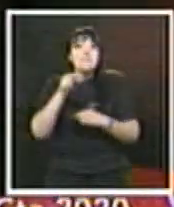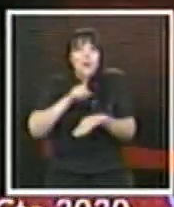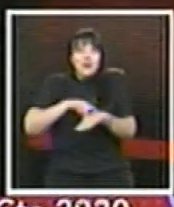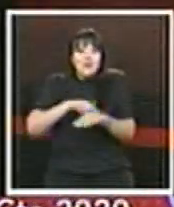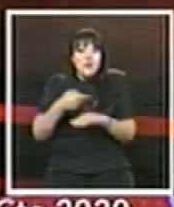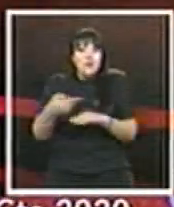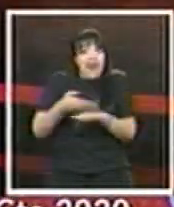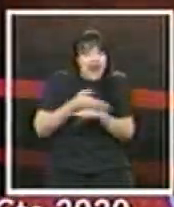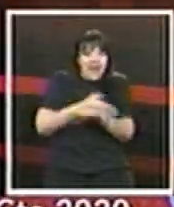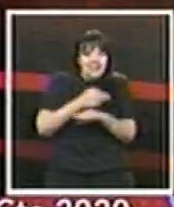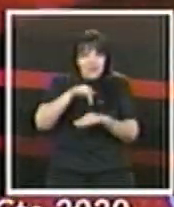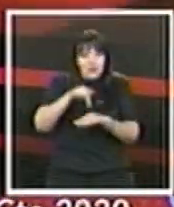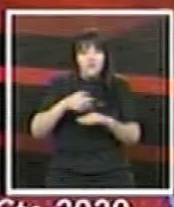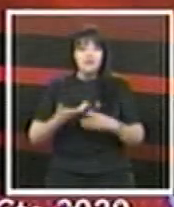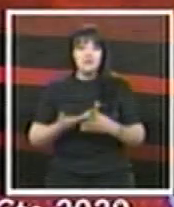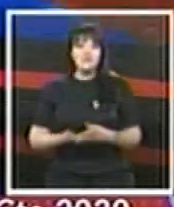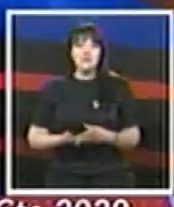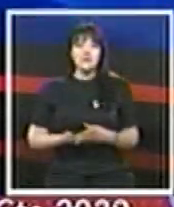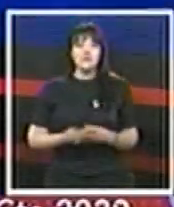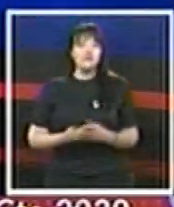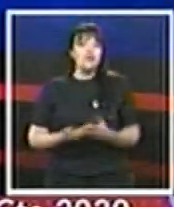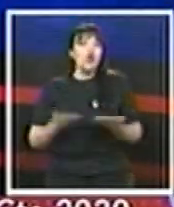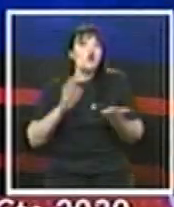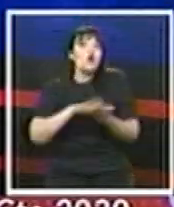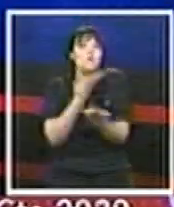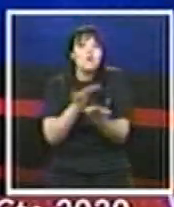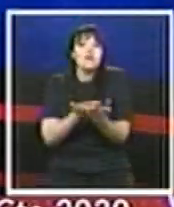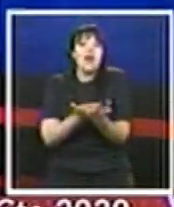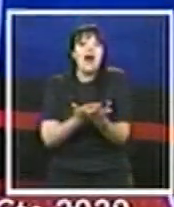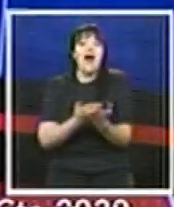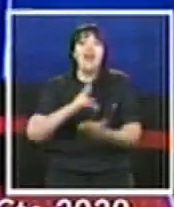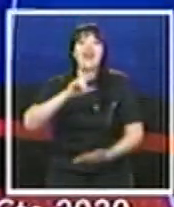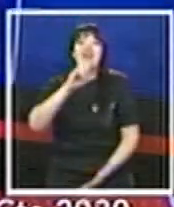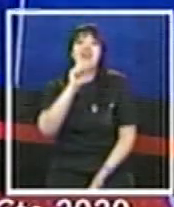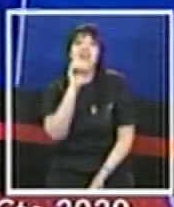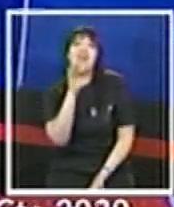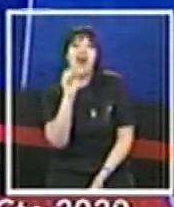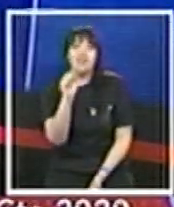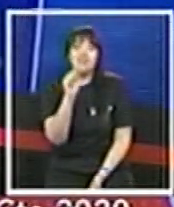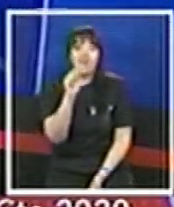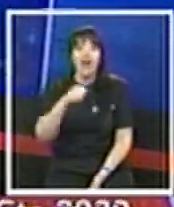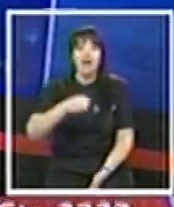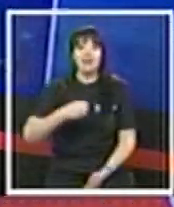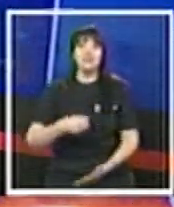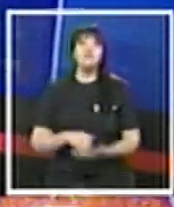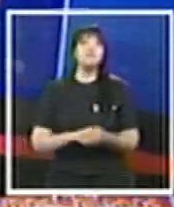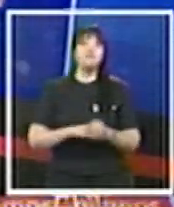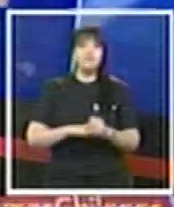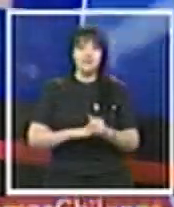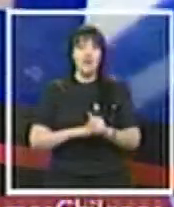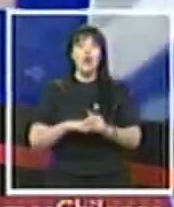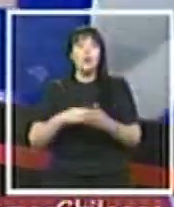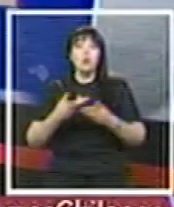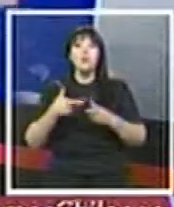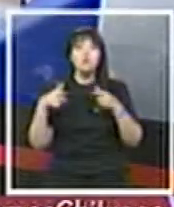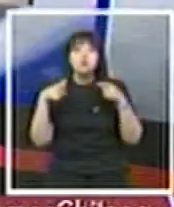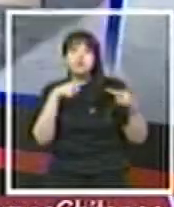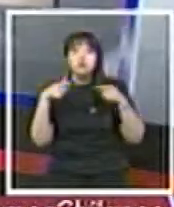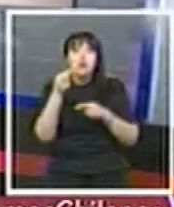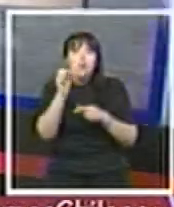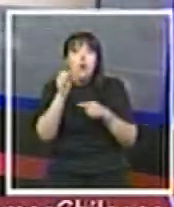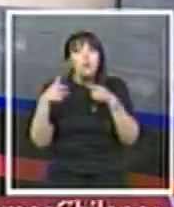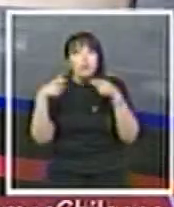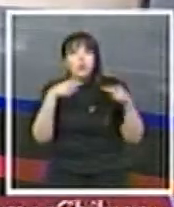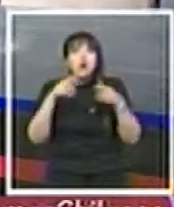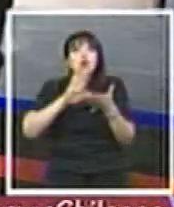Chileno. Gino, Pablo Costa. ¿Cómo está, Ginito? Y ahí está el Rafa Araneda desde Miami. Estuvo de cumpleaños. Estamos cumpleaños feliz. Rafa,